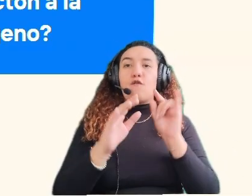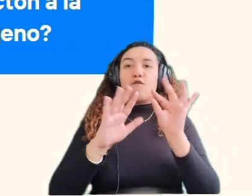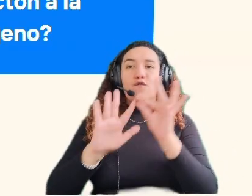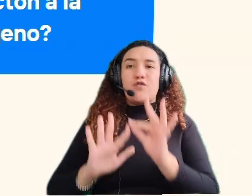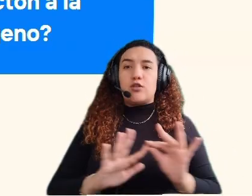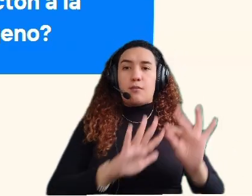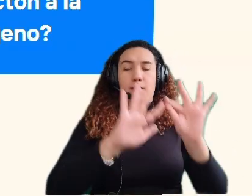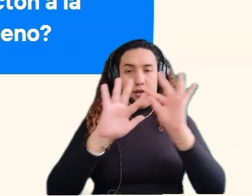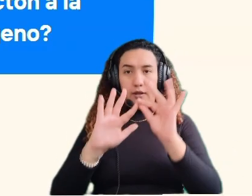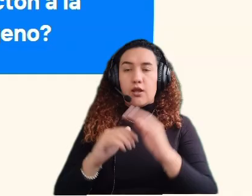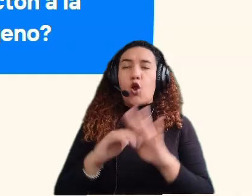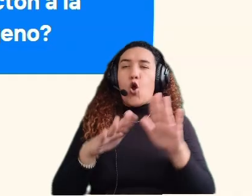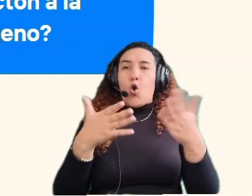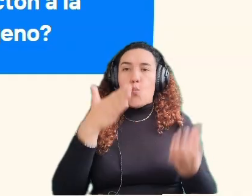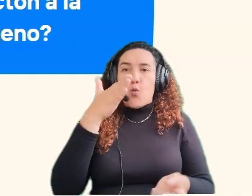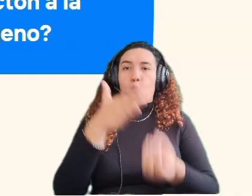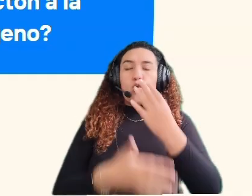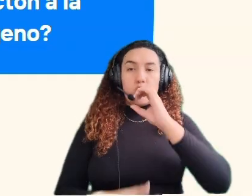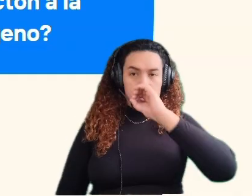de oxígeno.